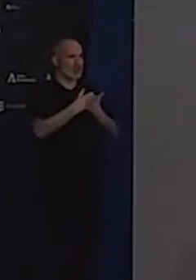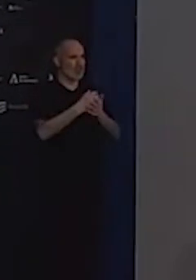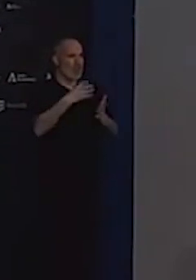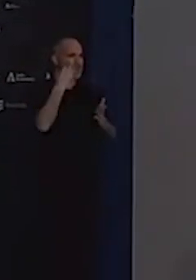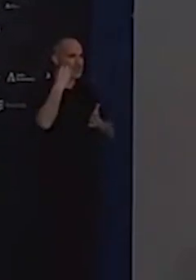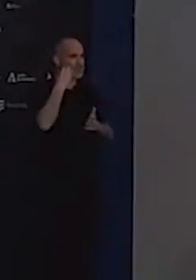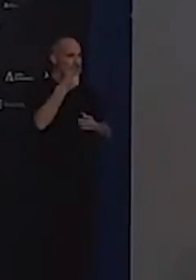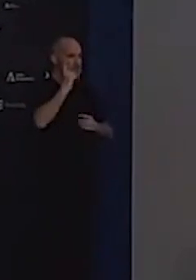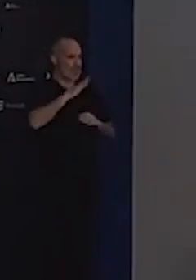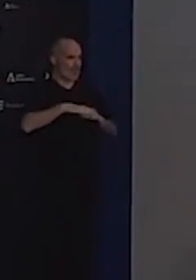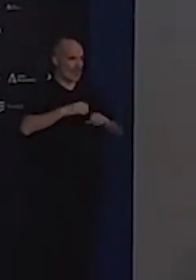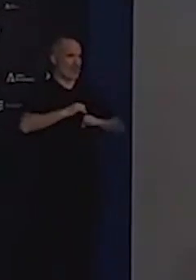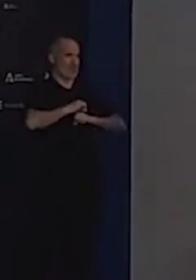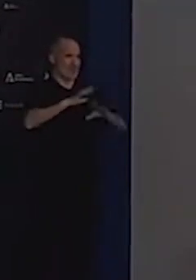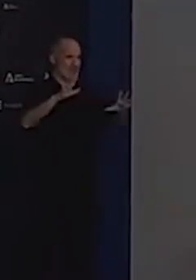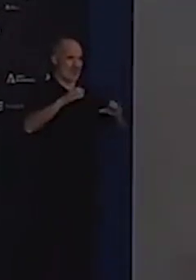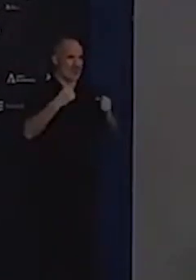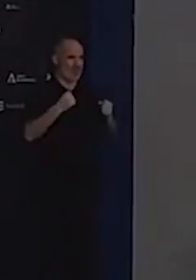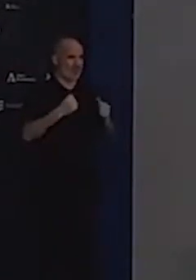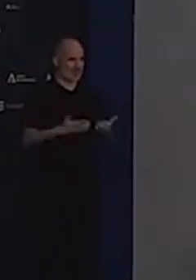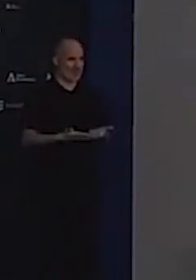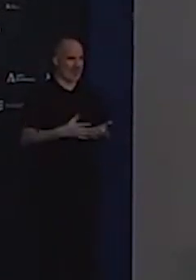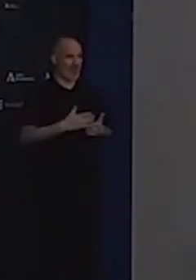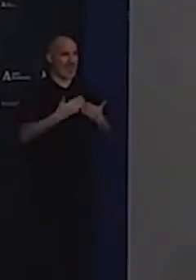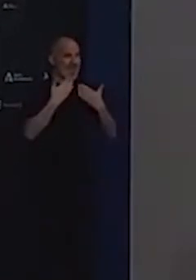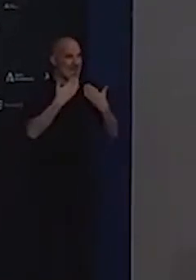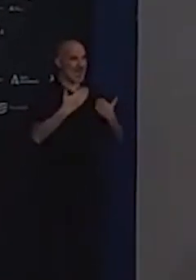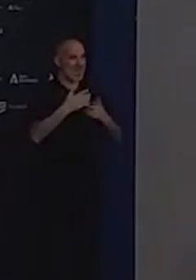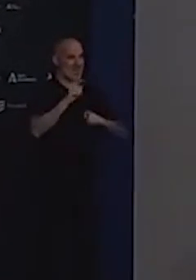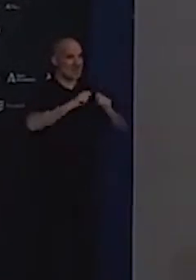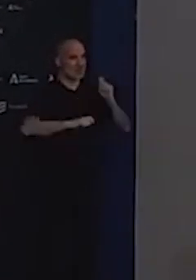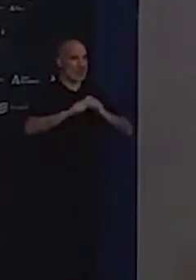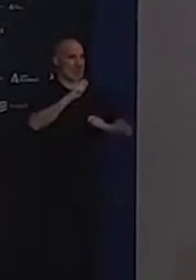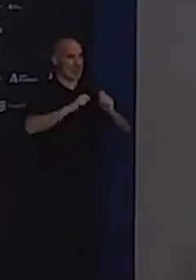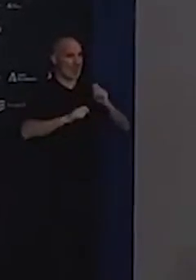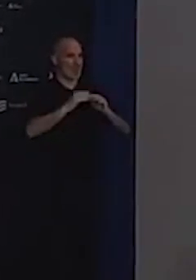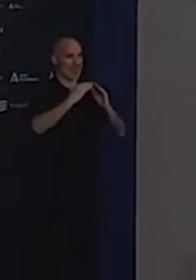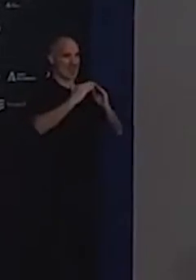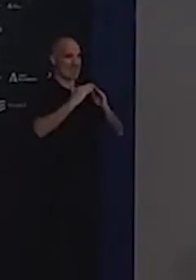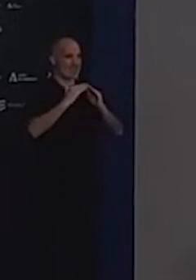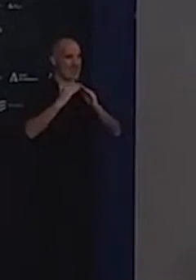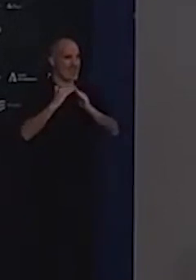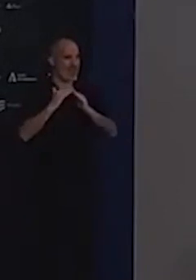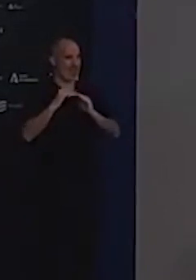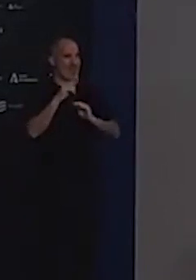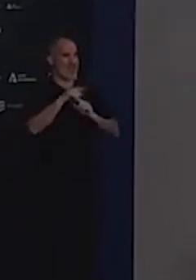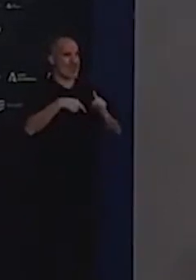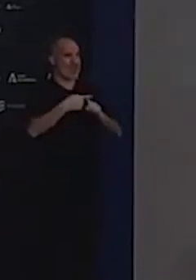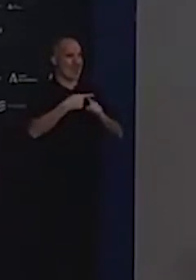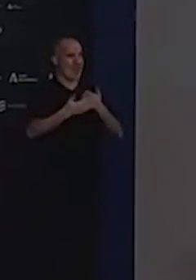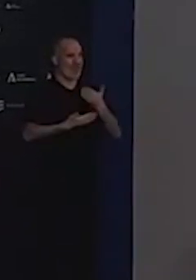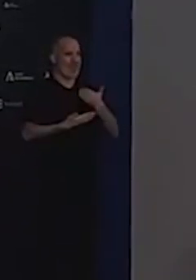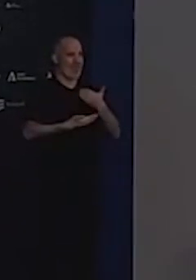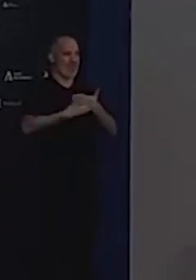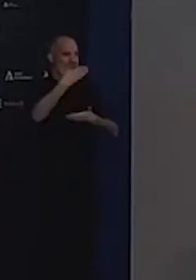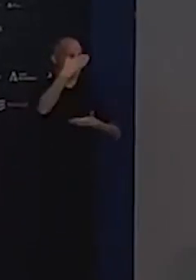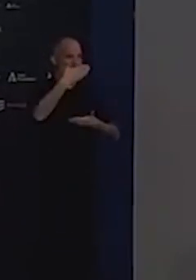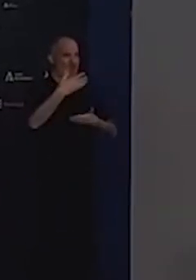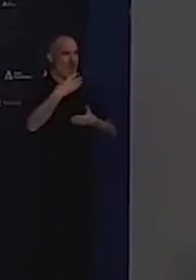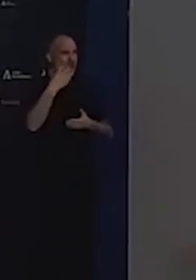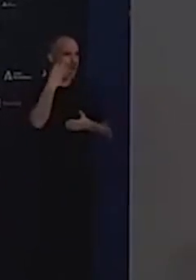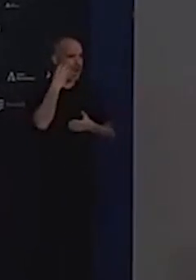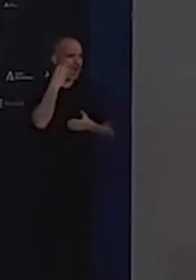frontera. Para ello, y gracias a la iniciativa de la Asociación de Caseteros, La Fiesta y de Diario Jaén,